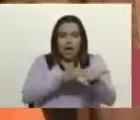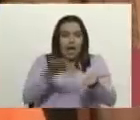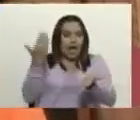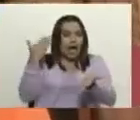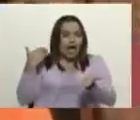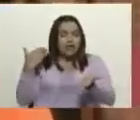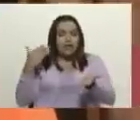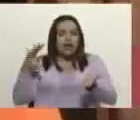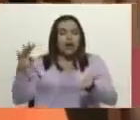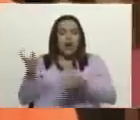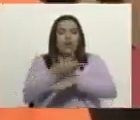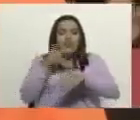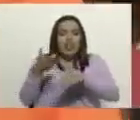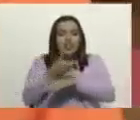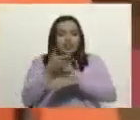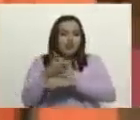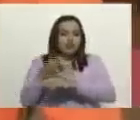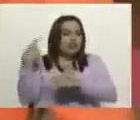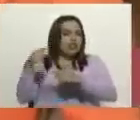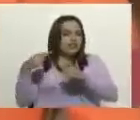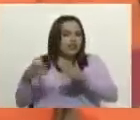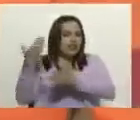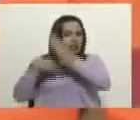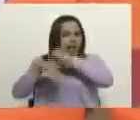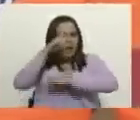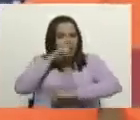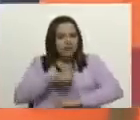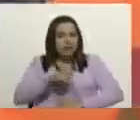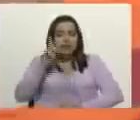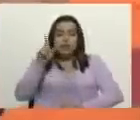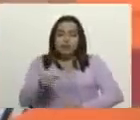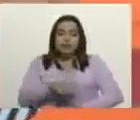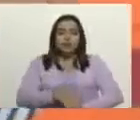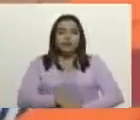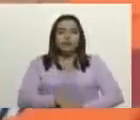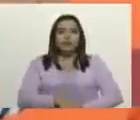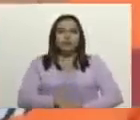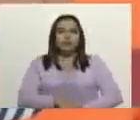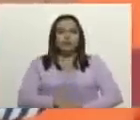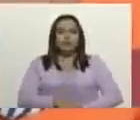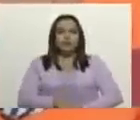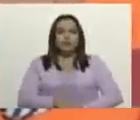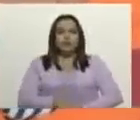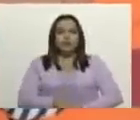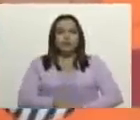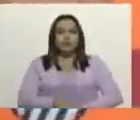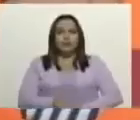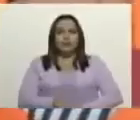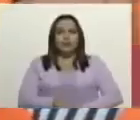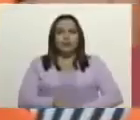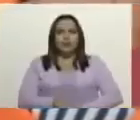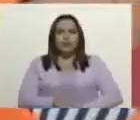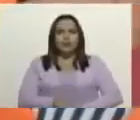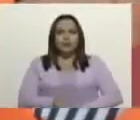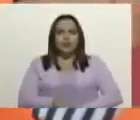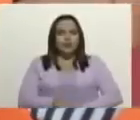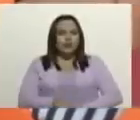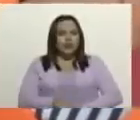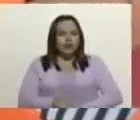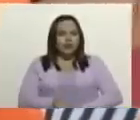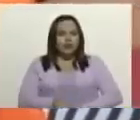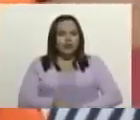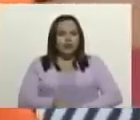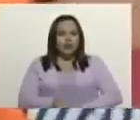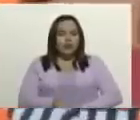la Cuarta República desmedida y también con la corrupción de los parlamentarios que en el